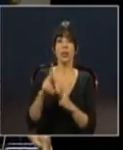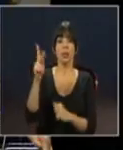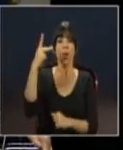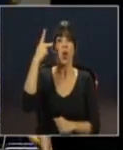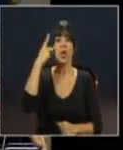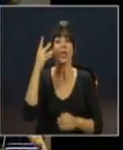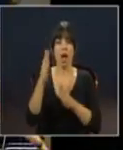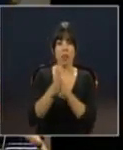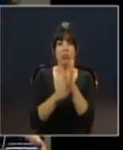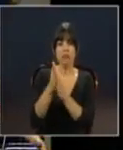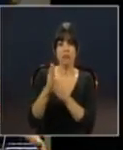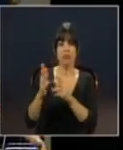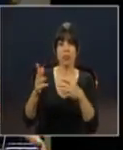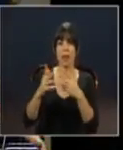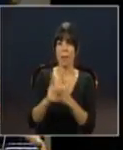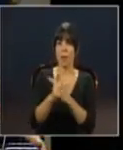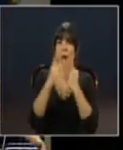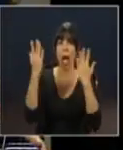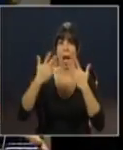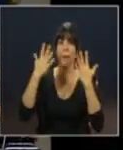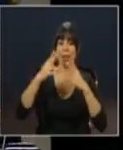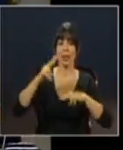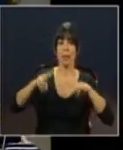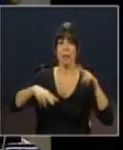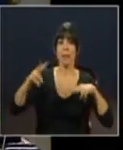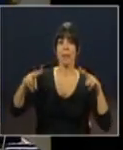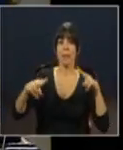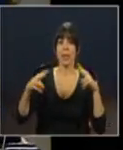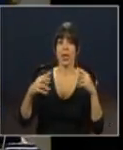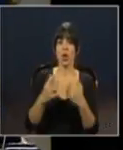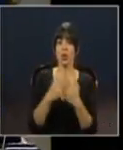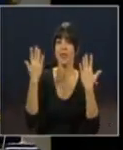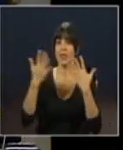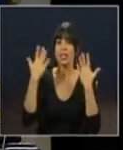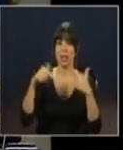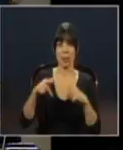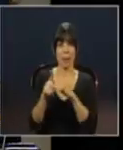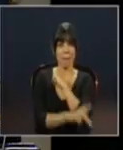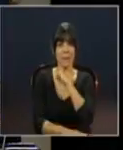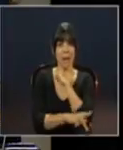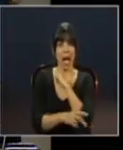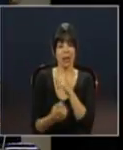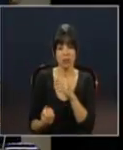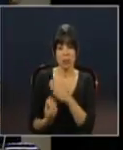aprovechamiento sostenible de la biodiversidad de este país, creando el Plan